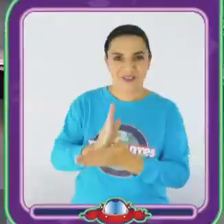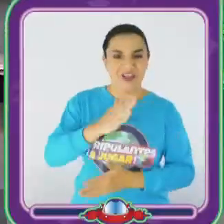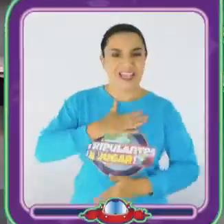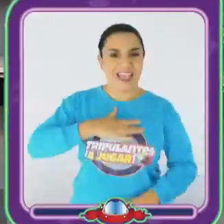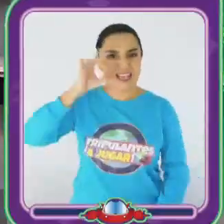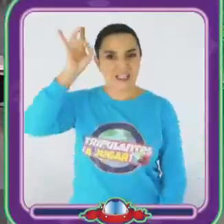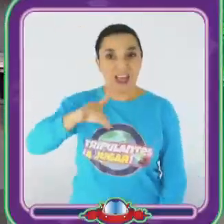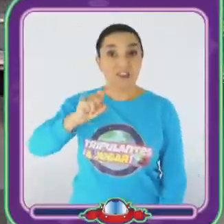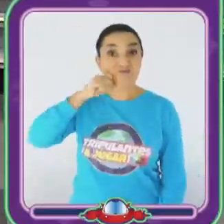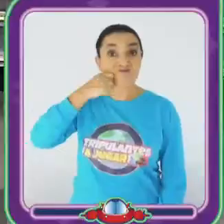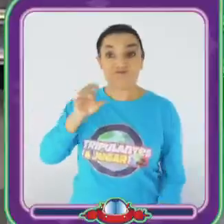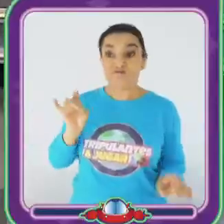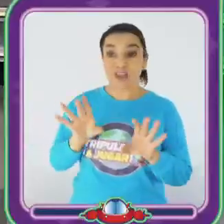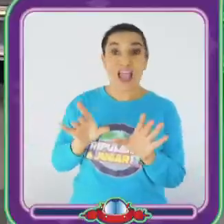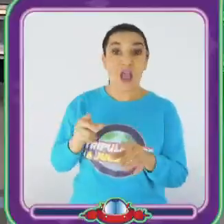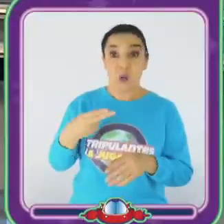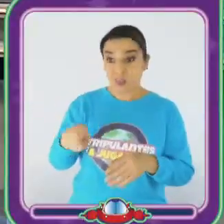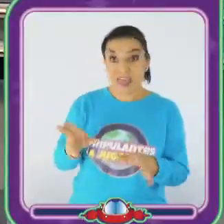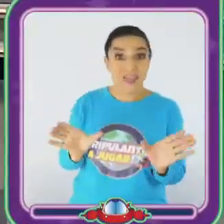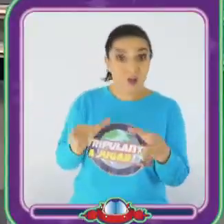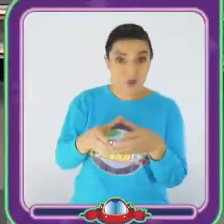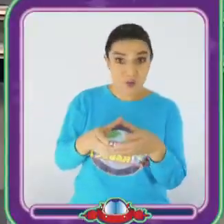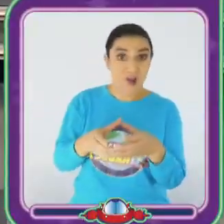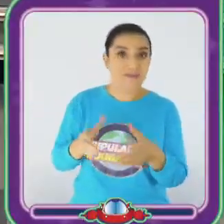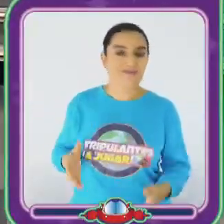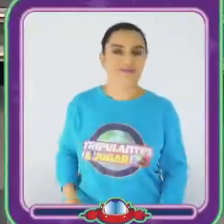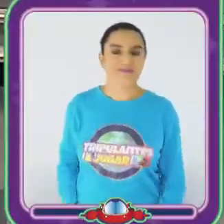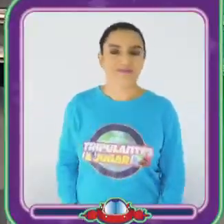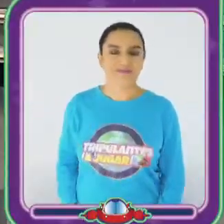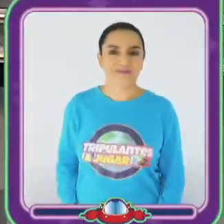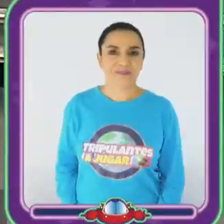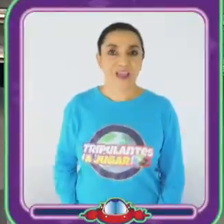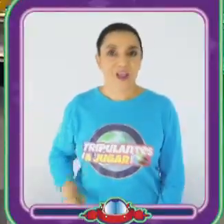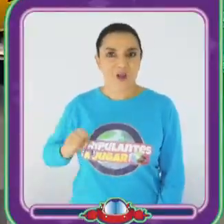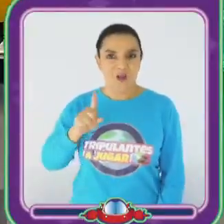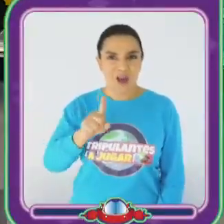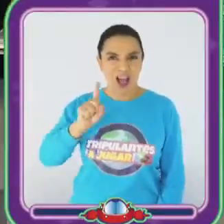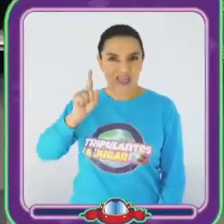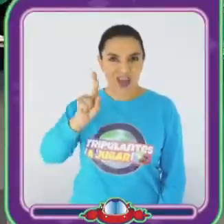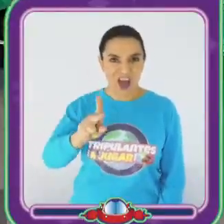tripulación, quiero saber, ¿qué nombre eligieron como tripulación?